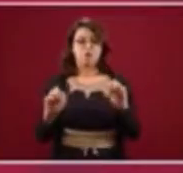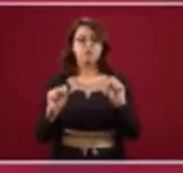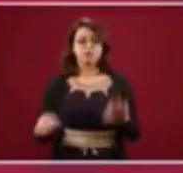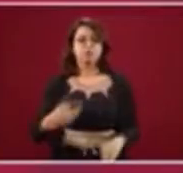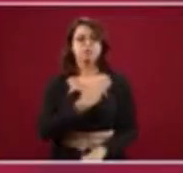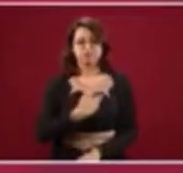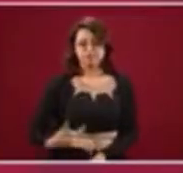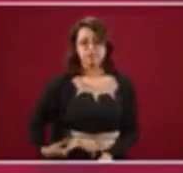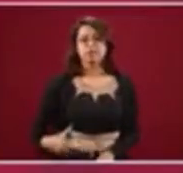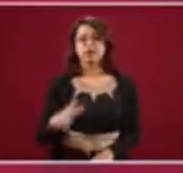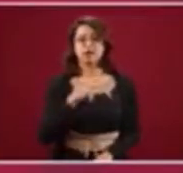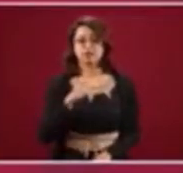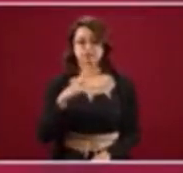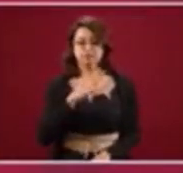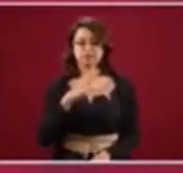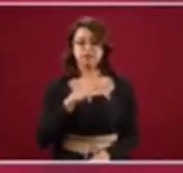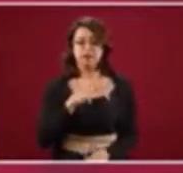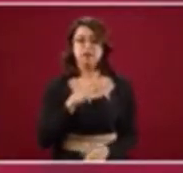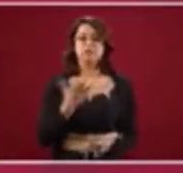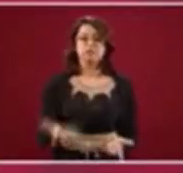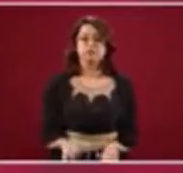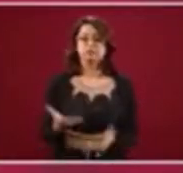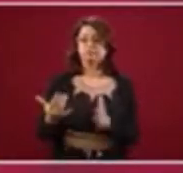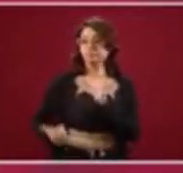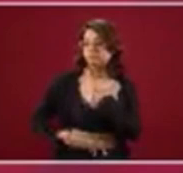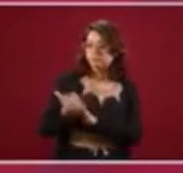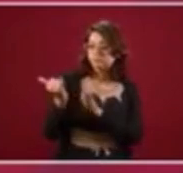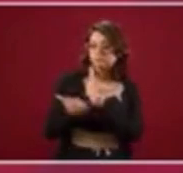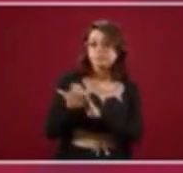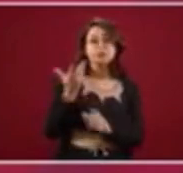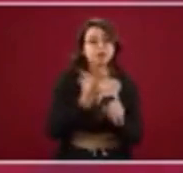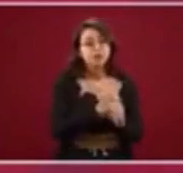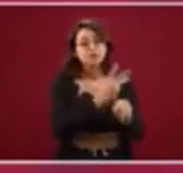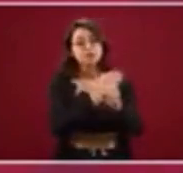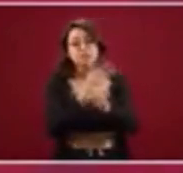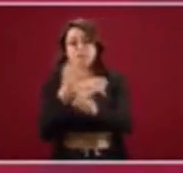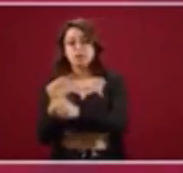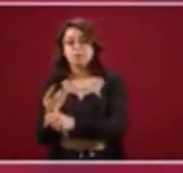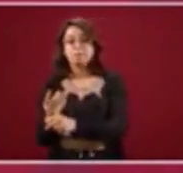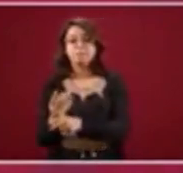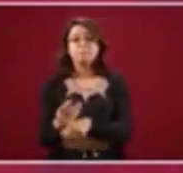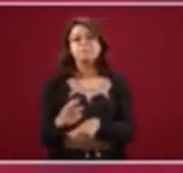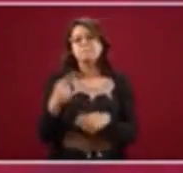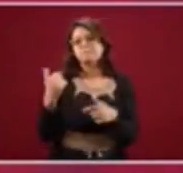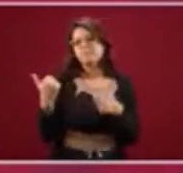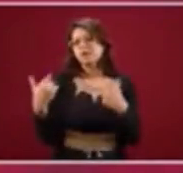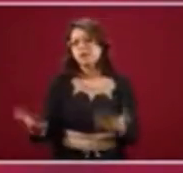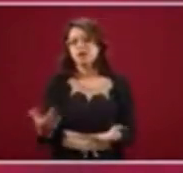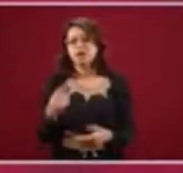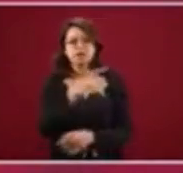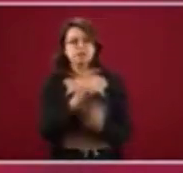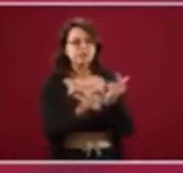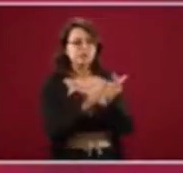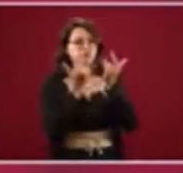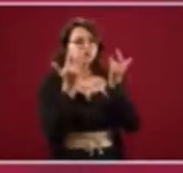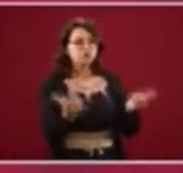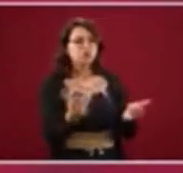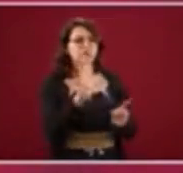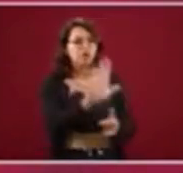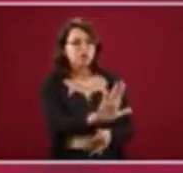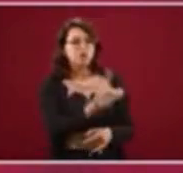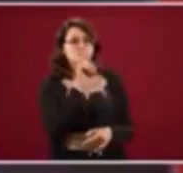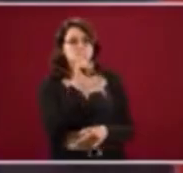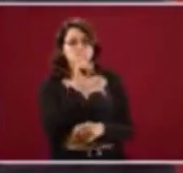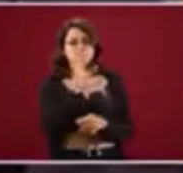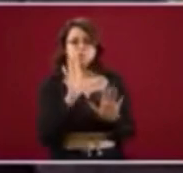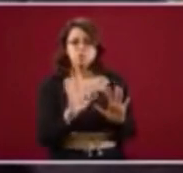presidencia. Ahí estamos arreglando, vamos a arreglar, para que la parte histórica se conserve. No